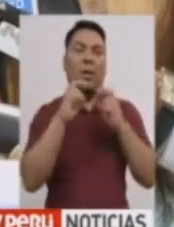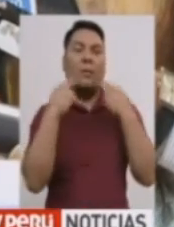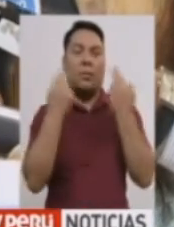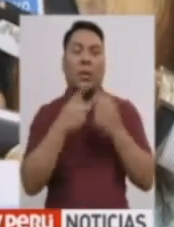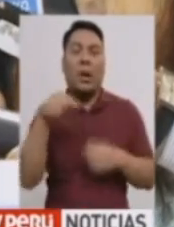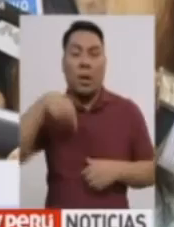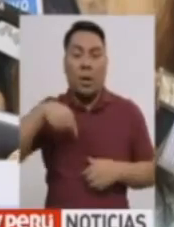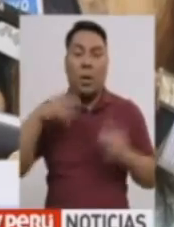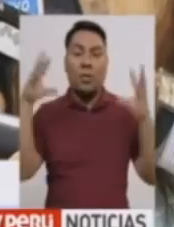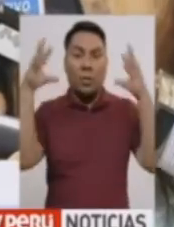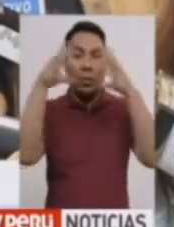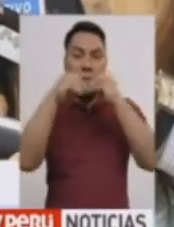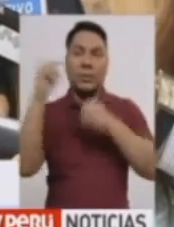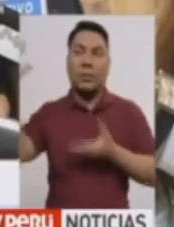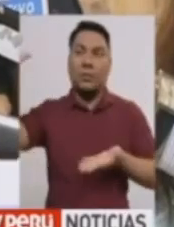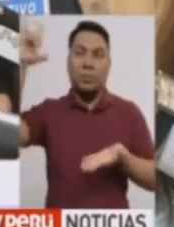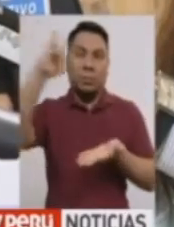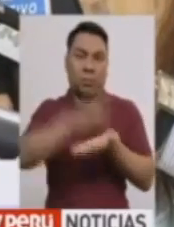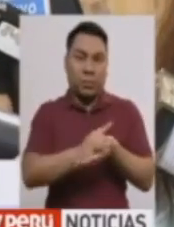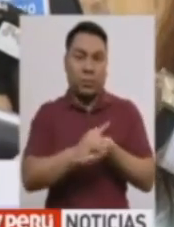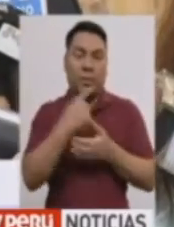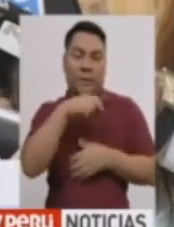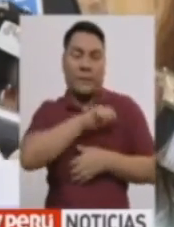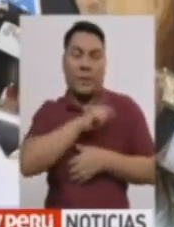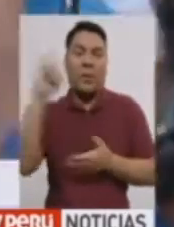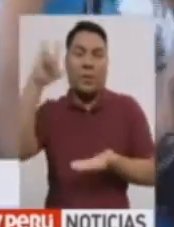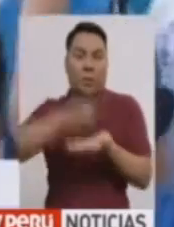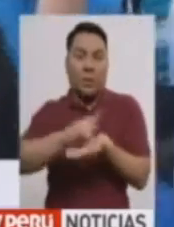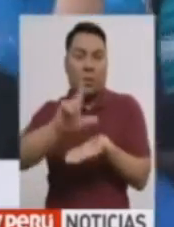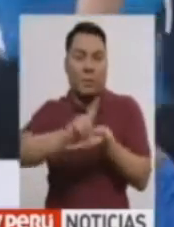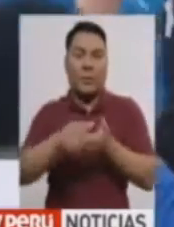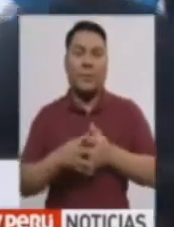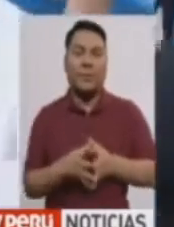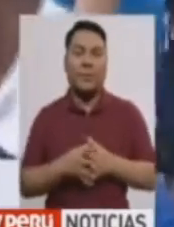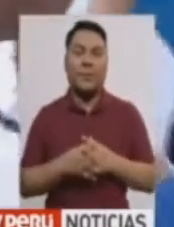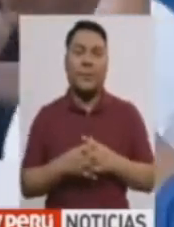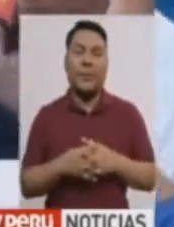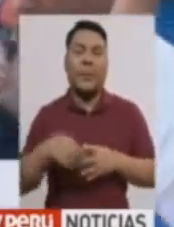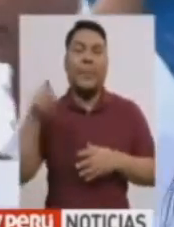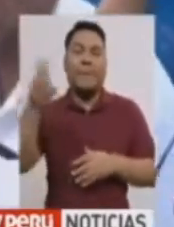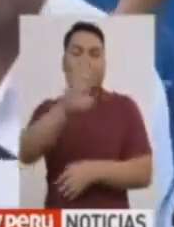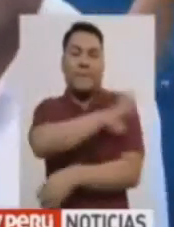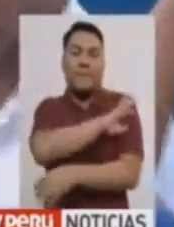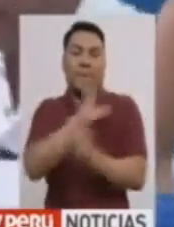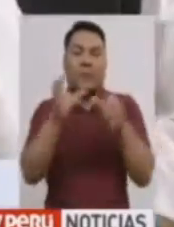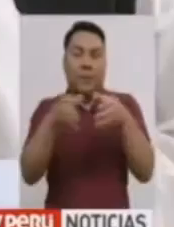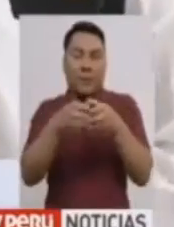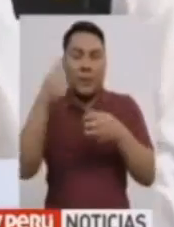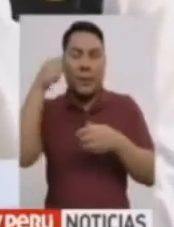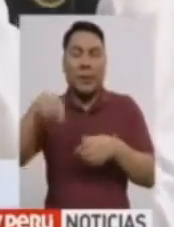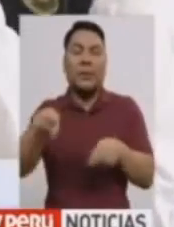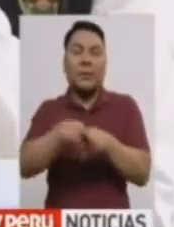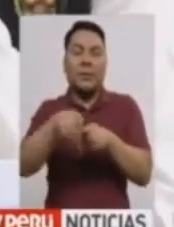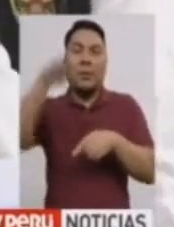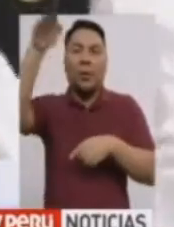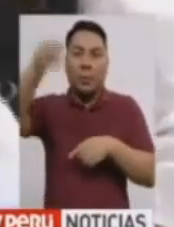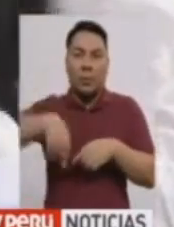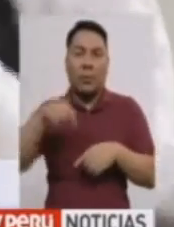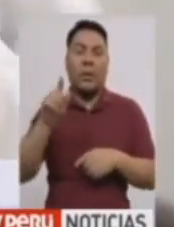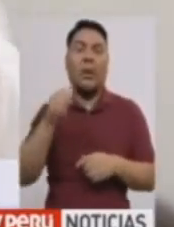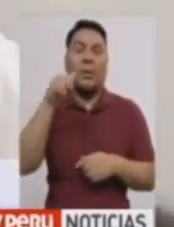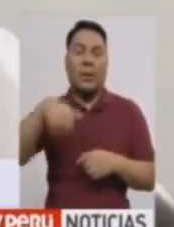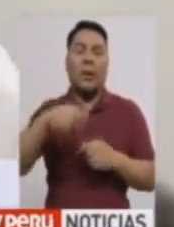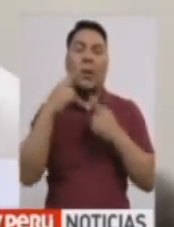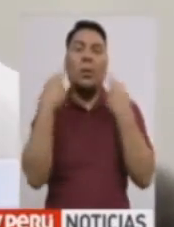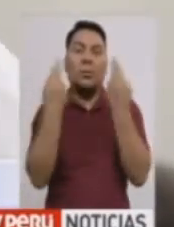llegando esta noche para estar mañana 9:00 allí donde la Fiscalía lo ha citado. La Fiscalía Anticorrupción convocó para este jueves a García